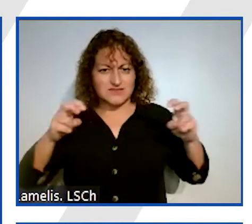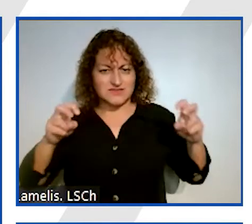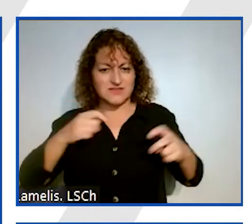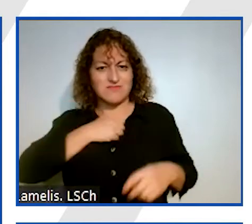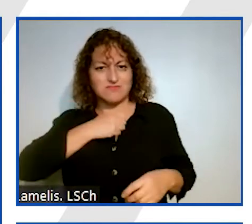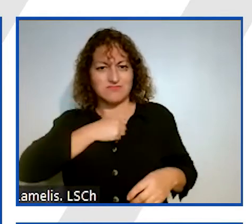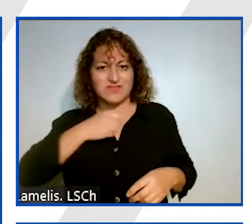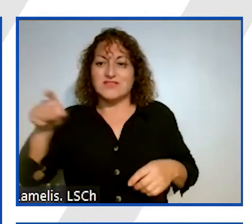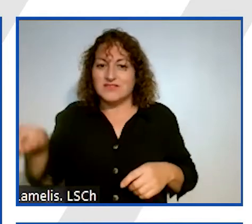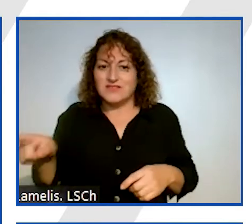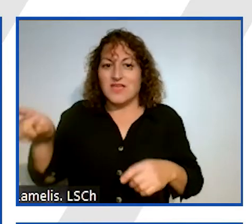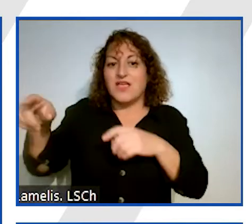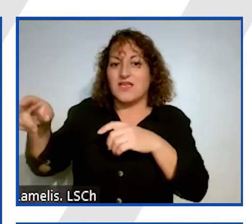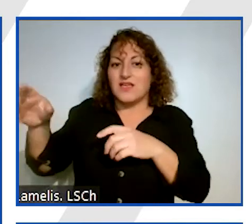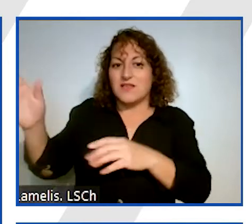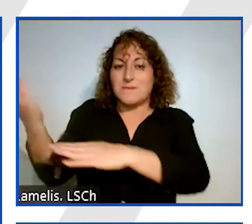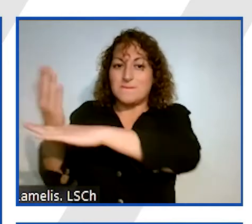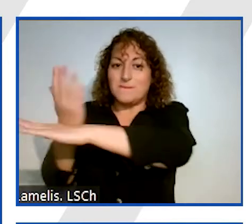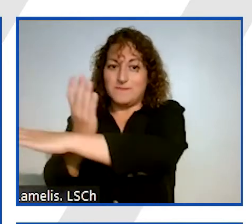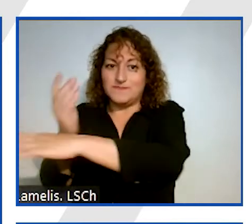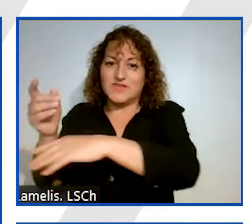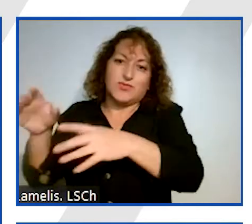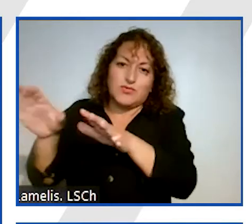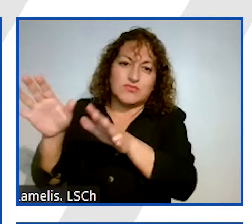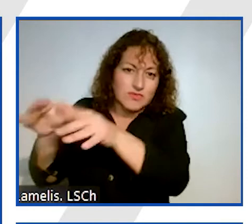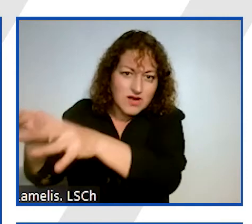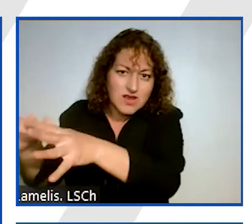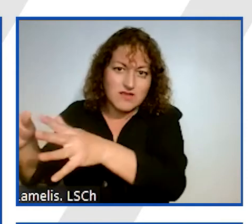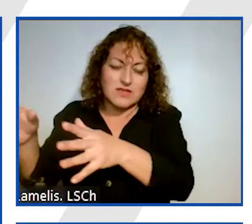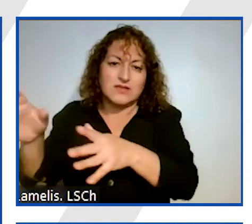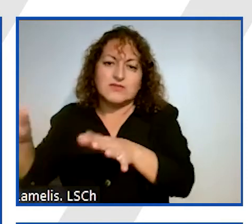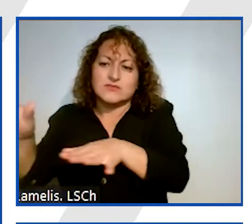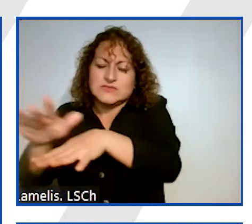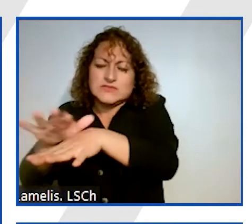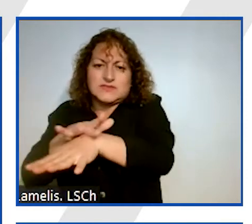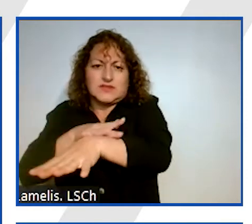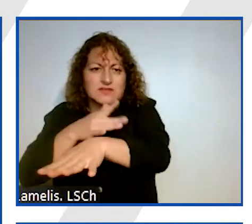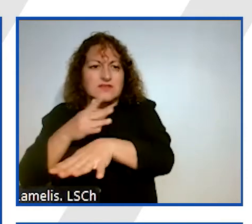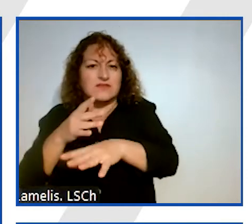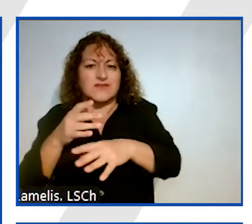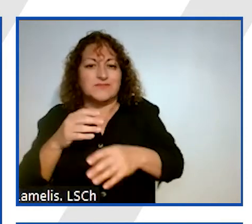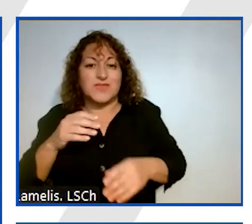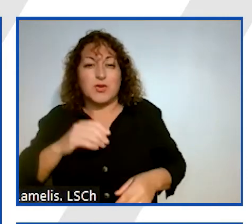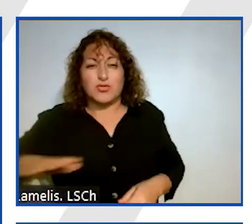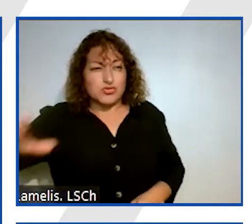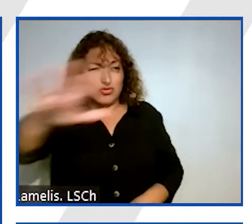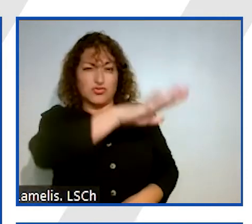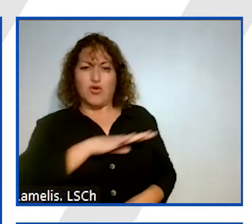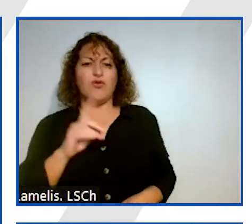y estos animales se especializan en detectar el campo eléctrico de sus presas. No de todos, porque en realidad hay un